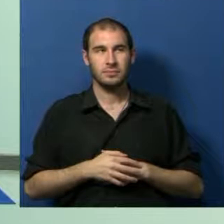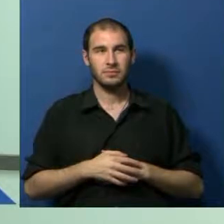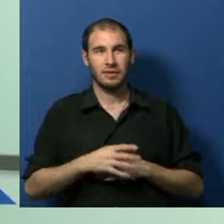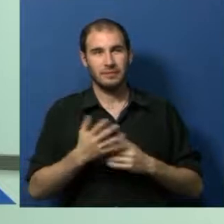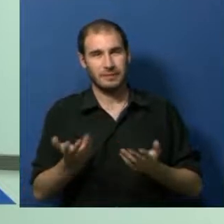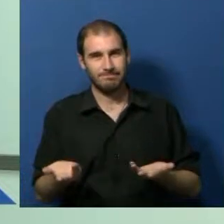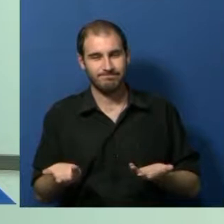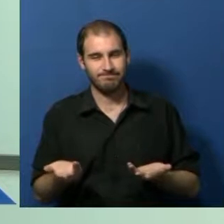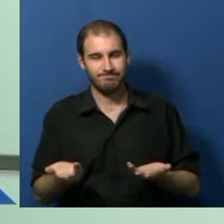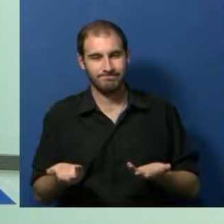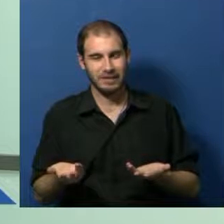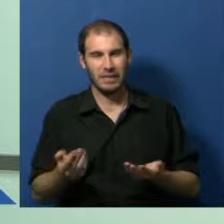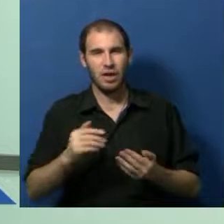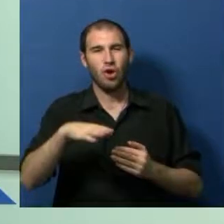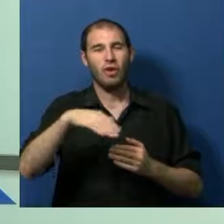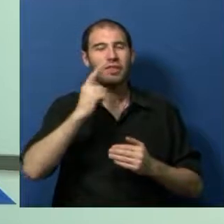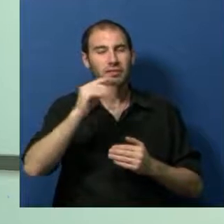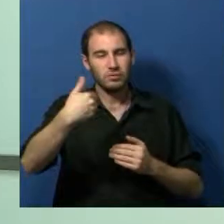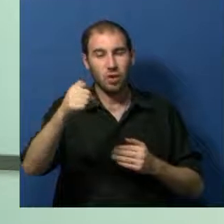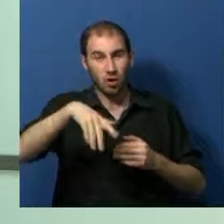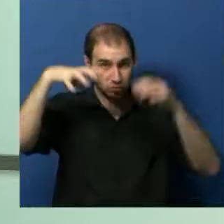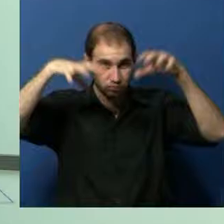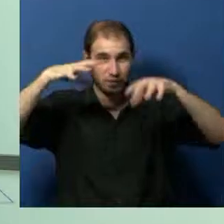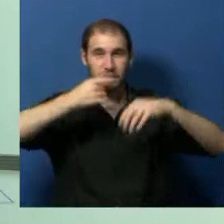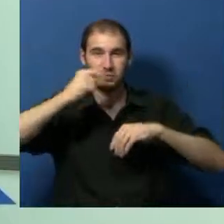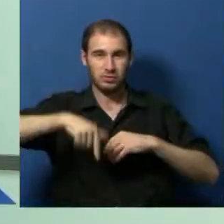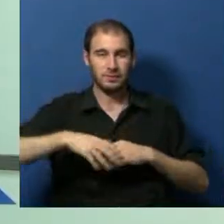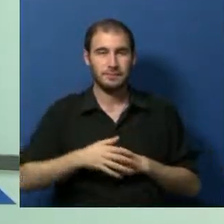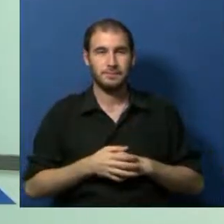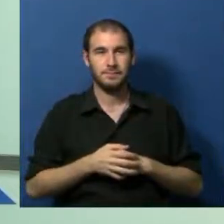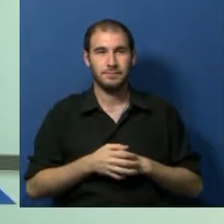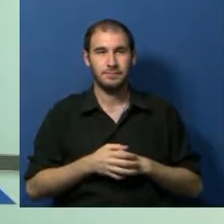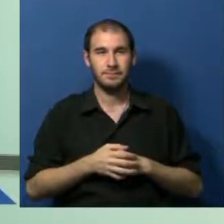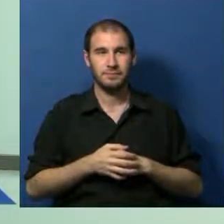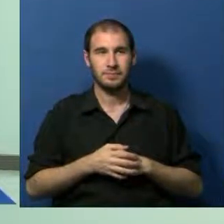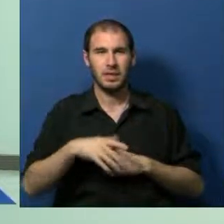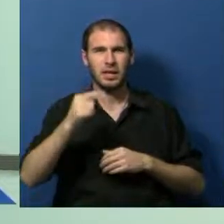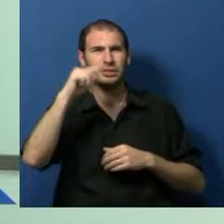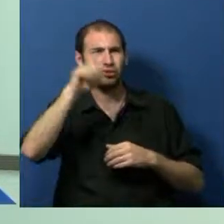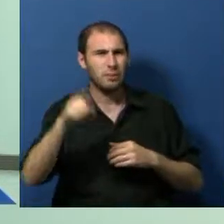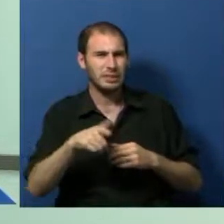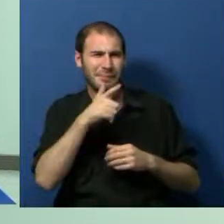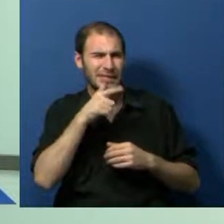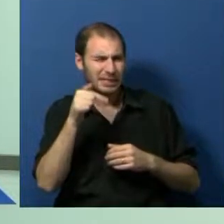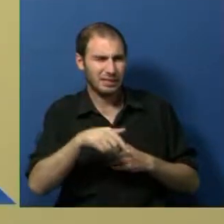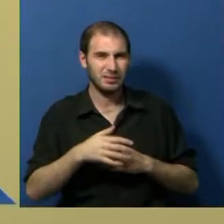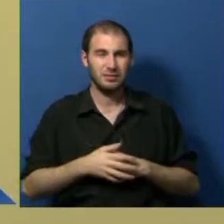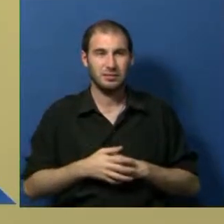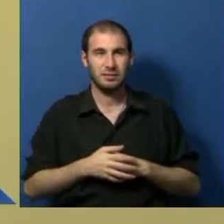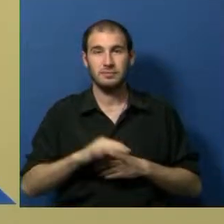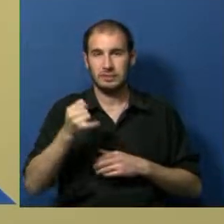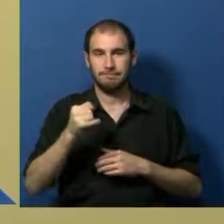A ver, ¿qué se espera para los próximos días? Hoy llovió en la provincia de Mendoza también. ¿Se espera así tormentas de características similares o no?